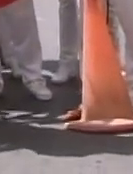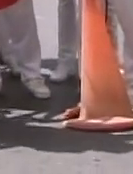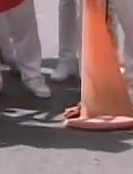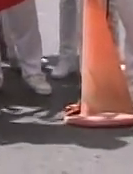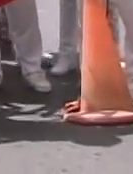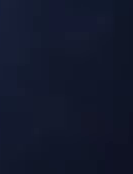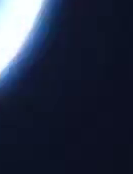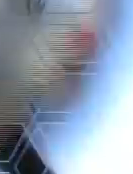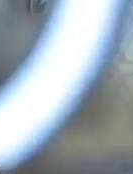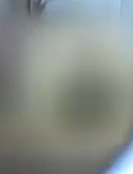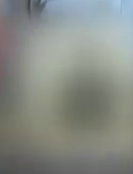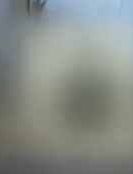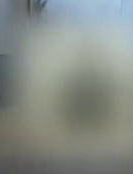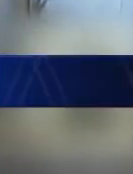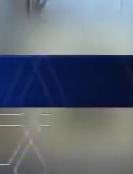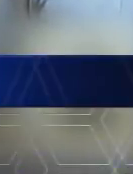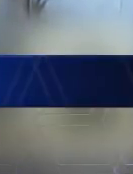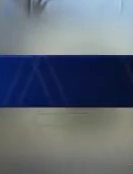médicos.